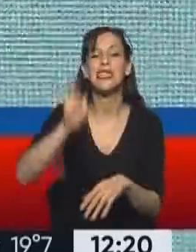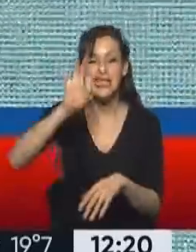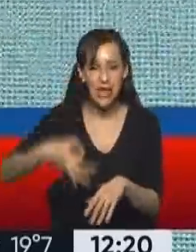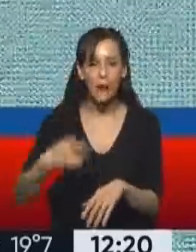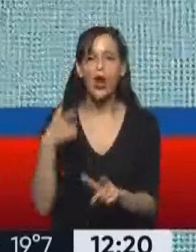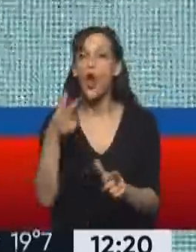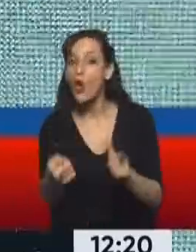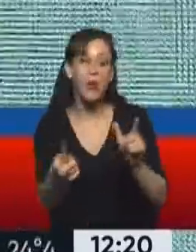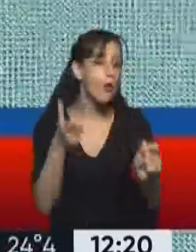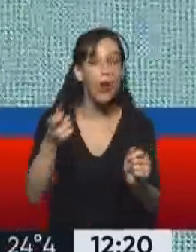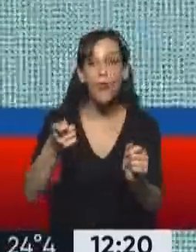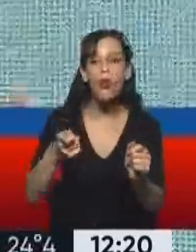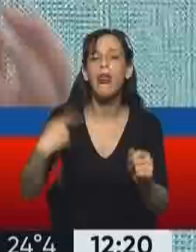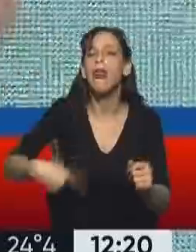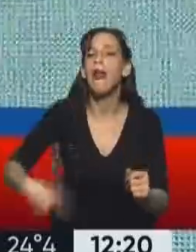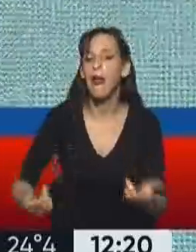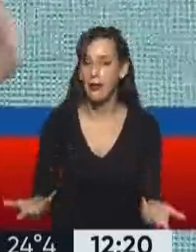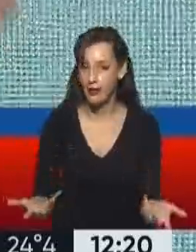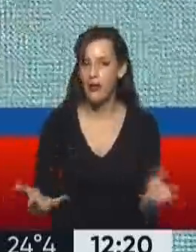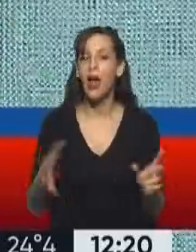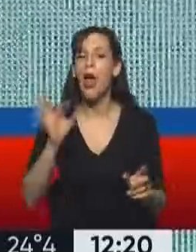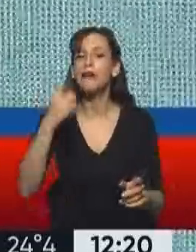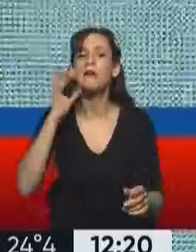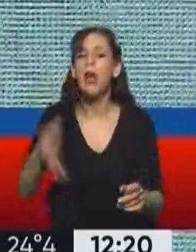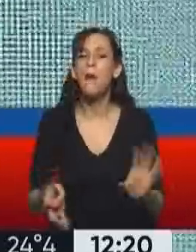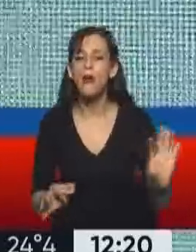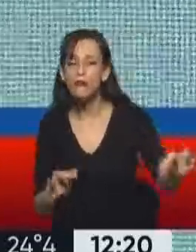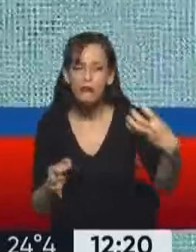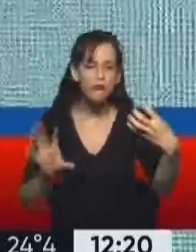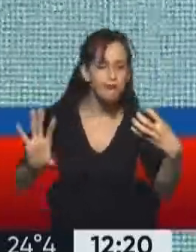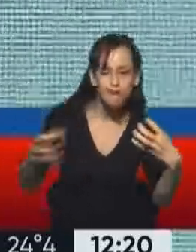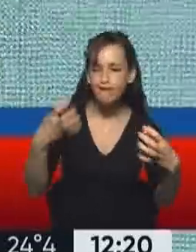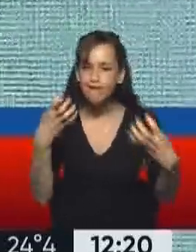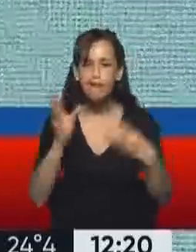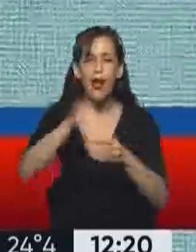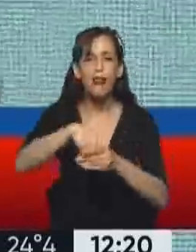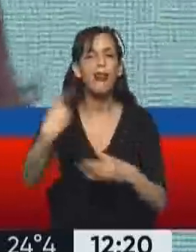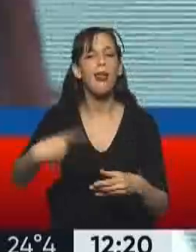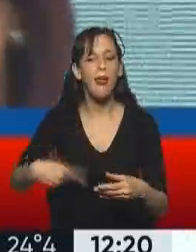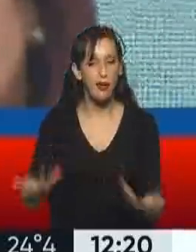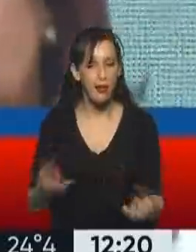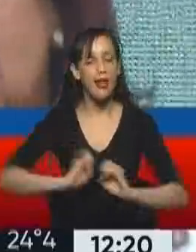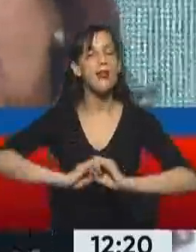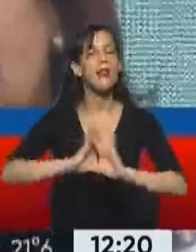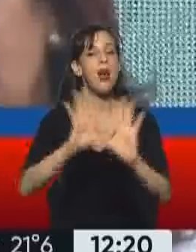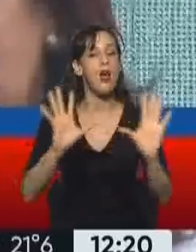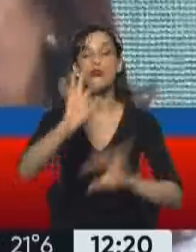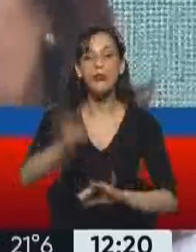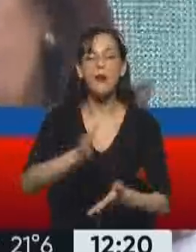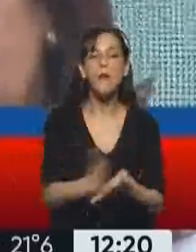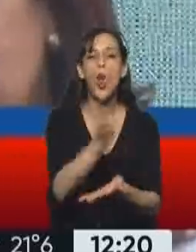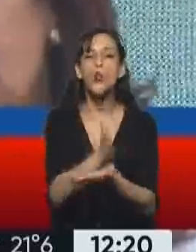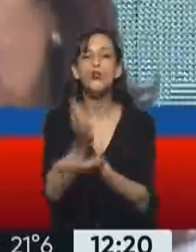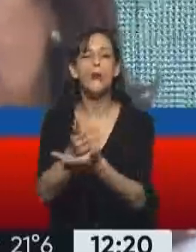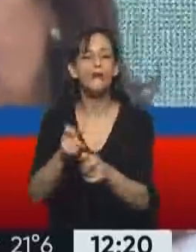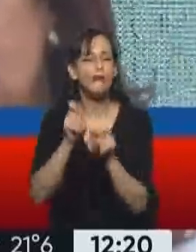comemos, saber cómo nos alimentamos, saber cómo se produce lo que